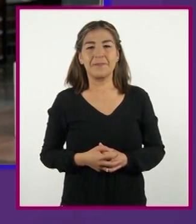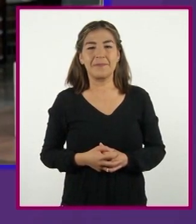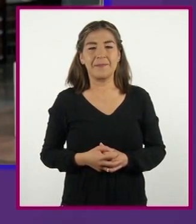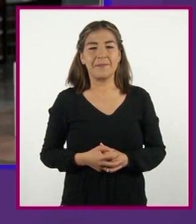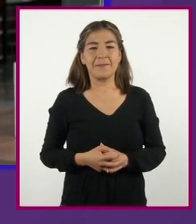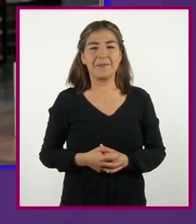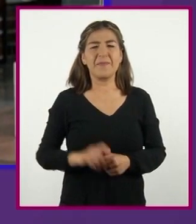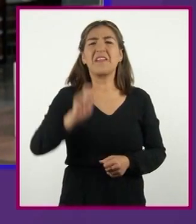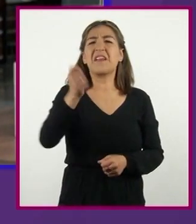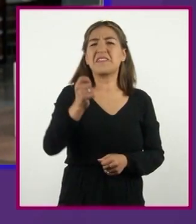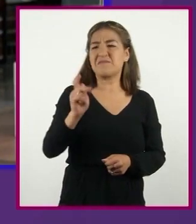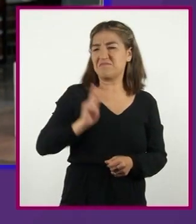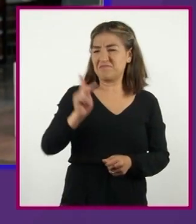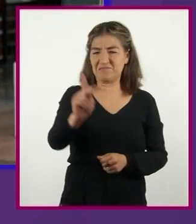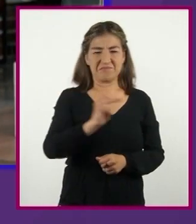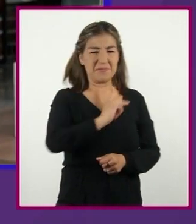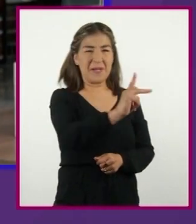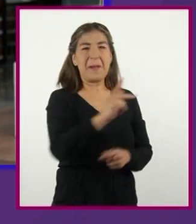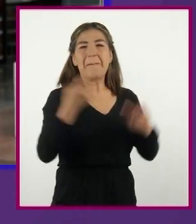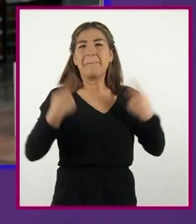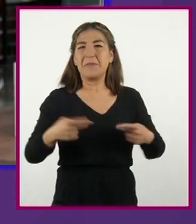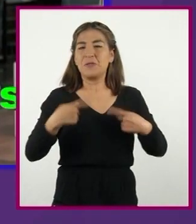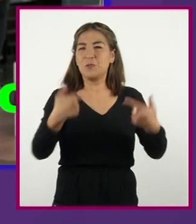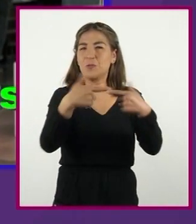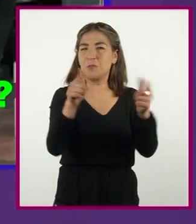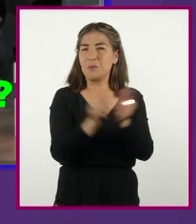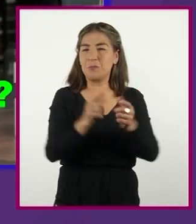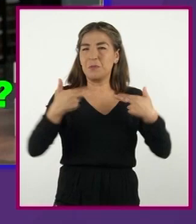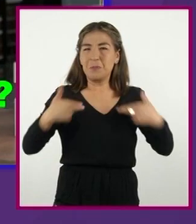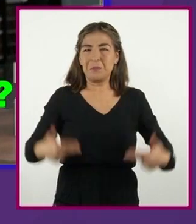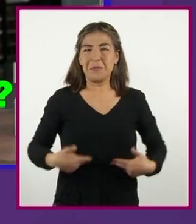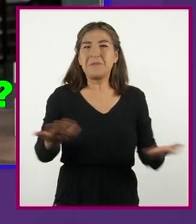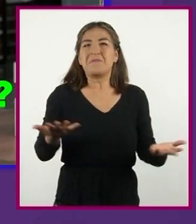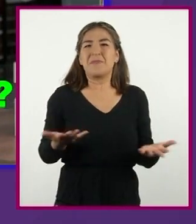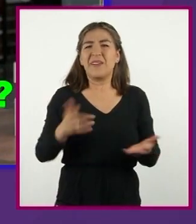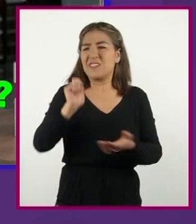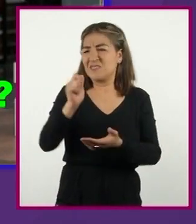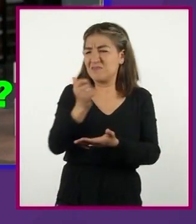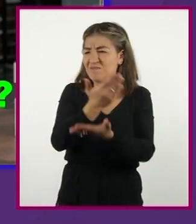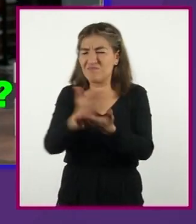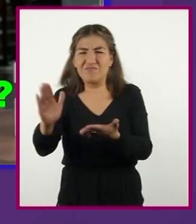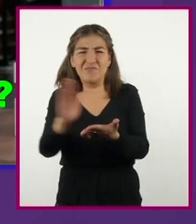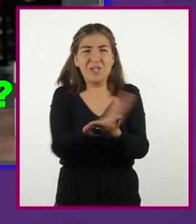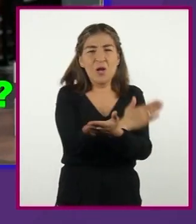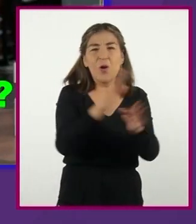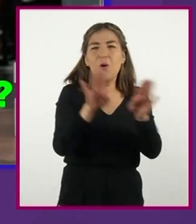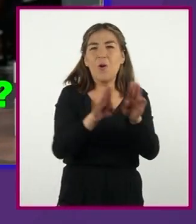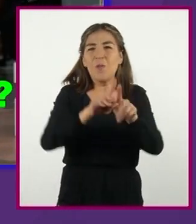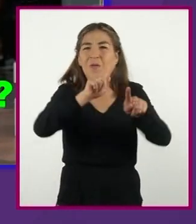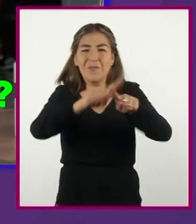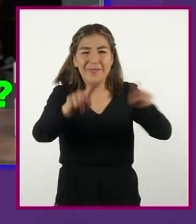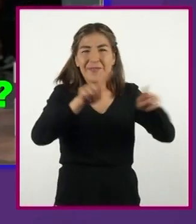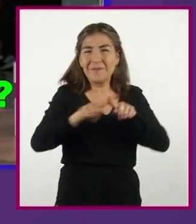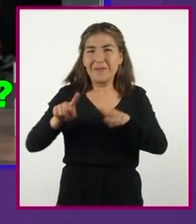¿Qué tenemos en común todos los grupos humanos? ¿Qué nos distingue unos de otros?